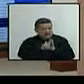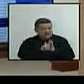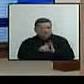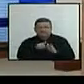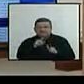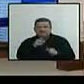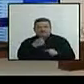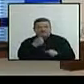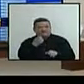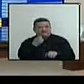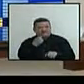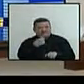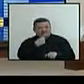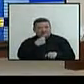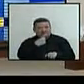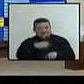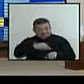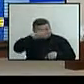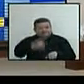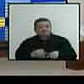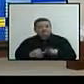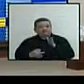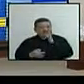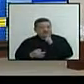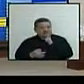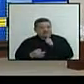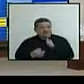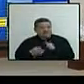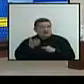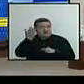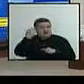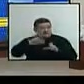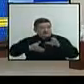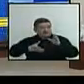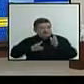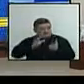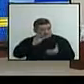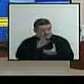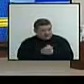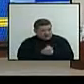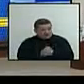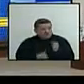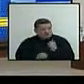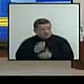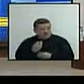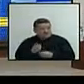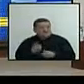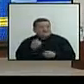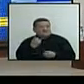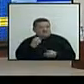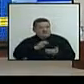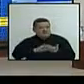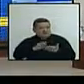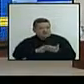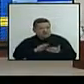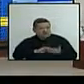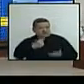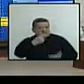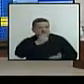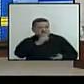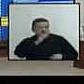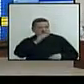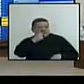cumplió, sino una alianza hecha en el perdón de los pecados, en la misericordia de Dios